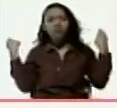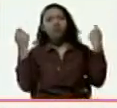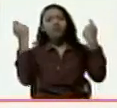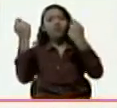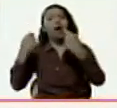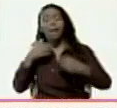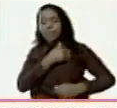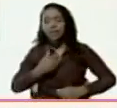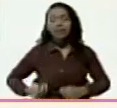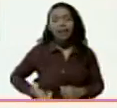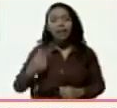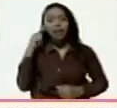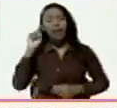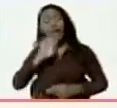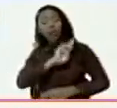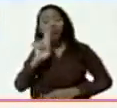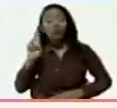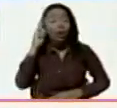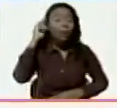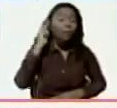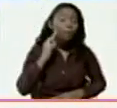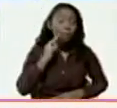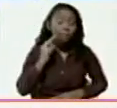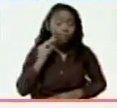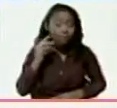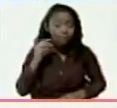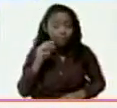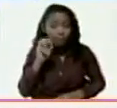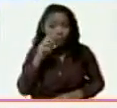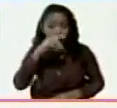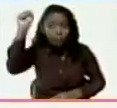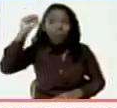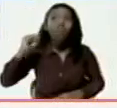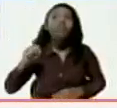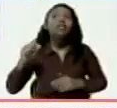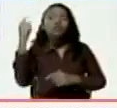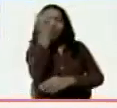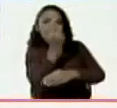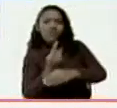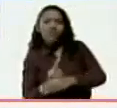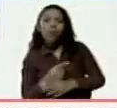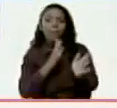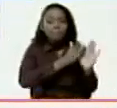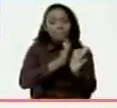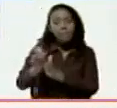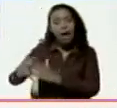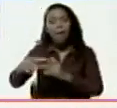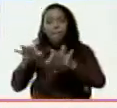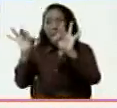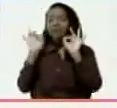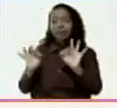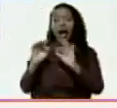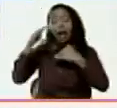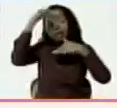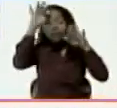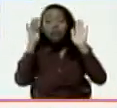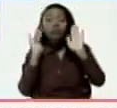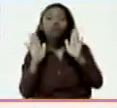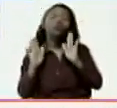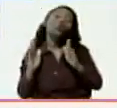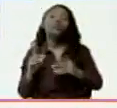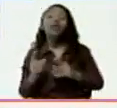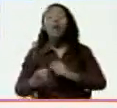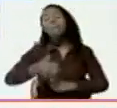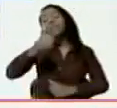presidente de la república nicolás maduro moros haya diseñado planes especiales para la atención de los más